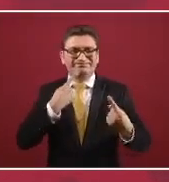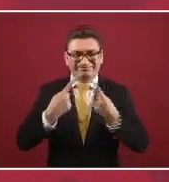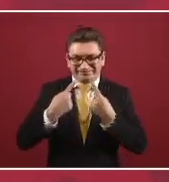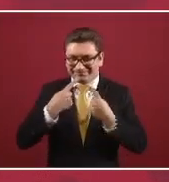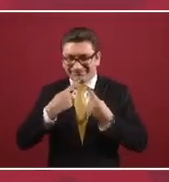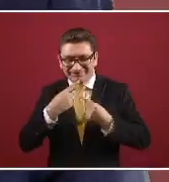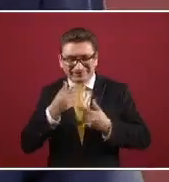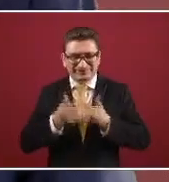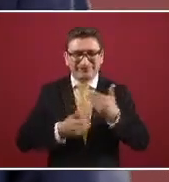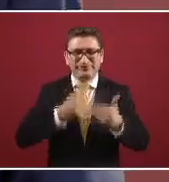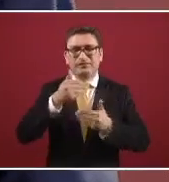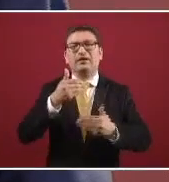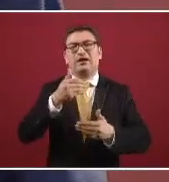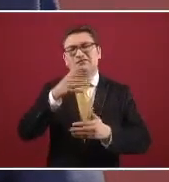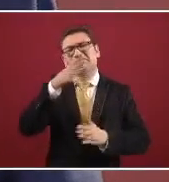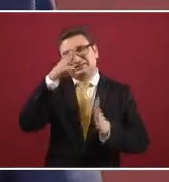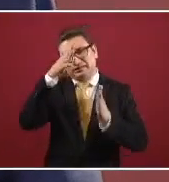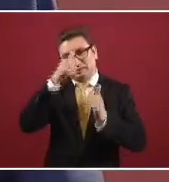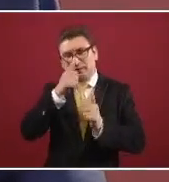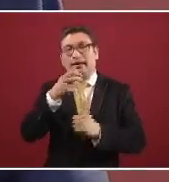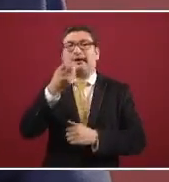Entonces, en eso estamos,